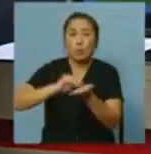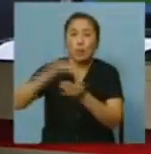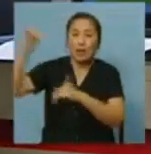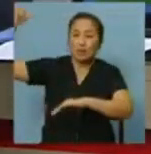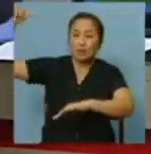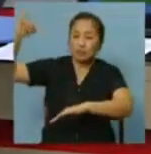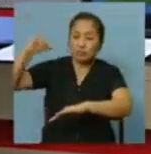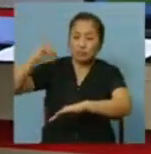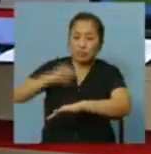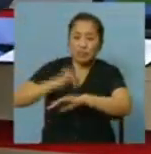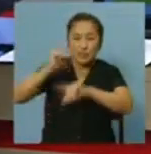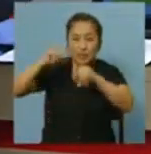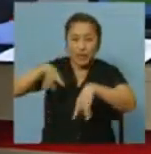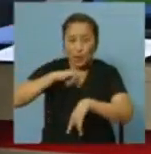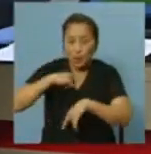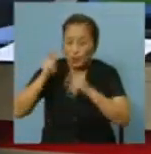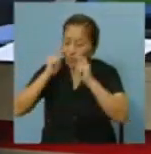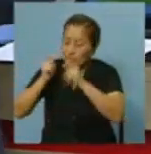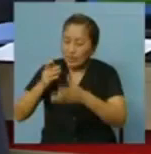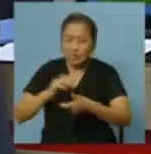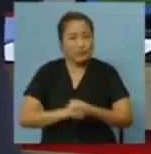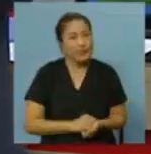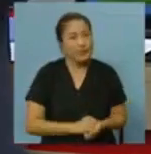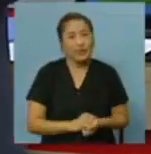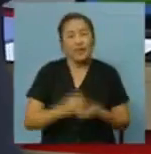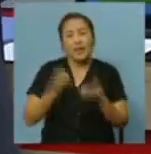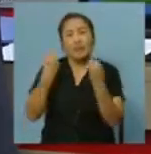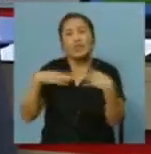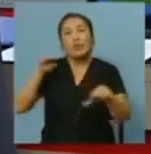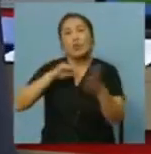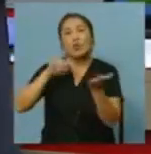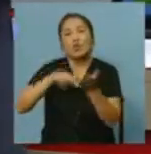a tierra jujeña estaremos visitándolo. Comenzamos, como siempre, Jorge, con los datos del tiempo.